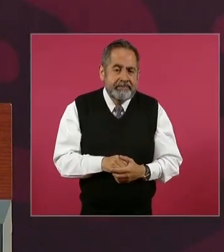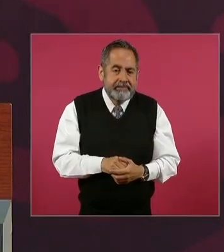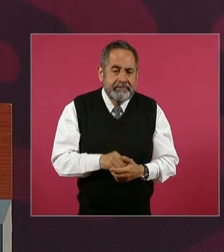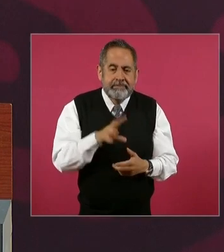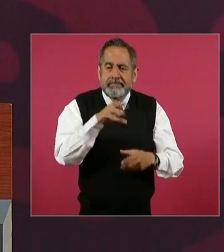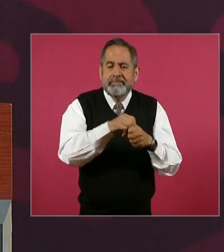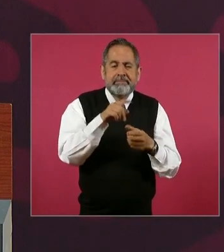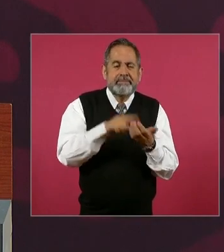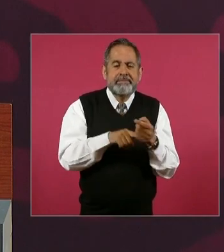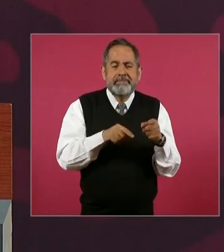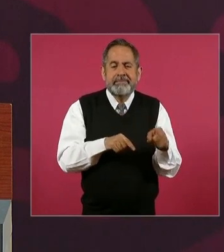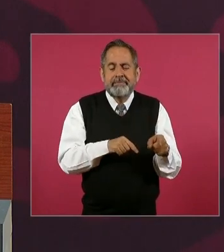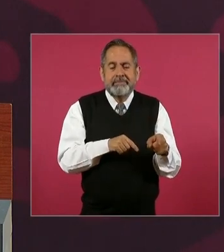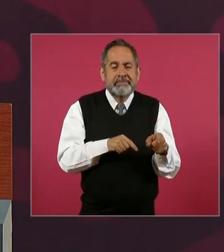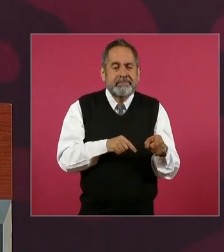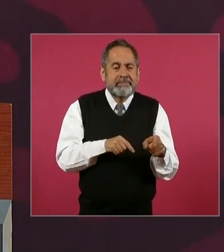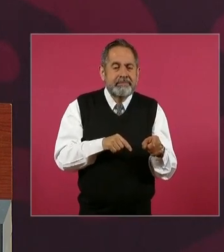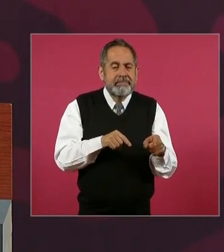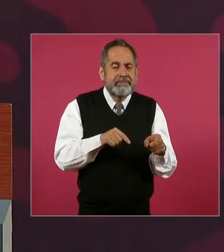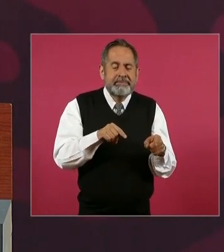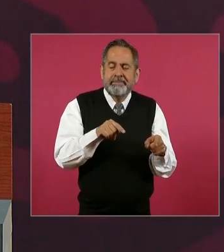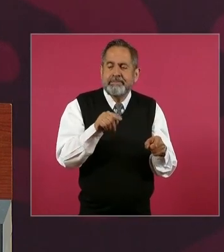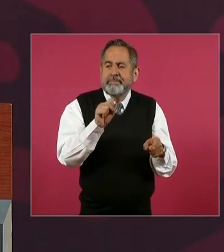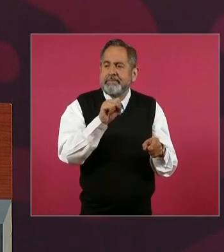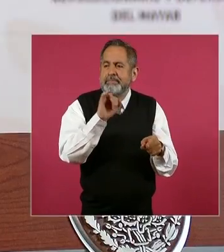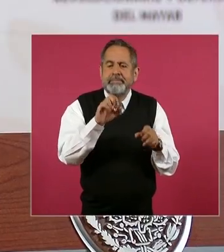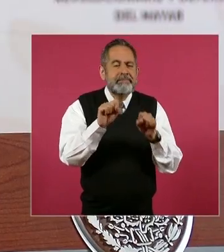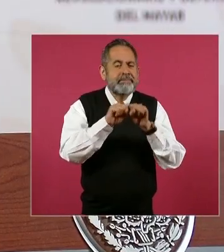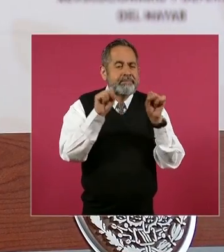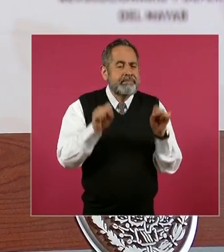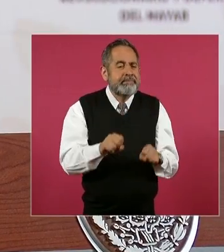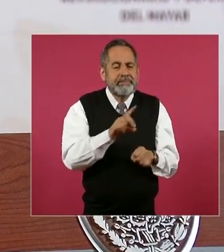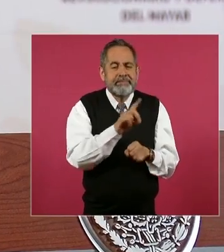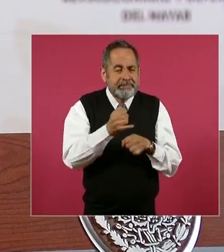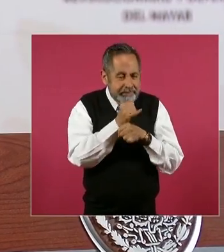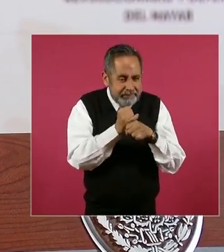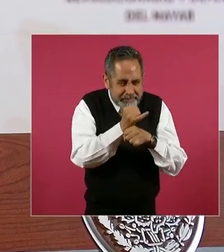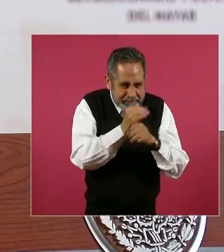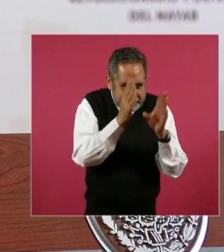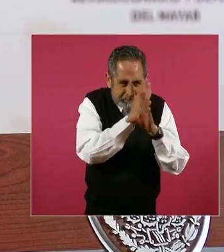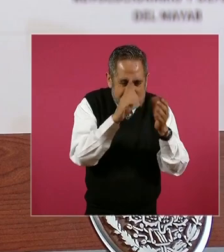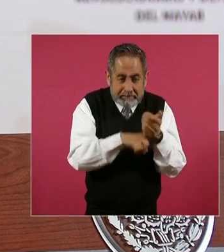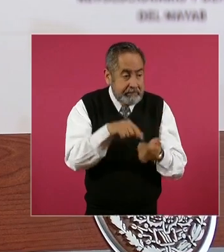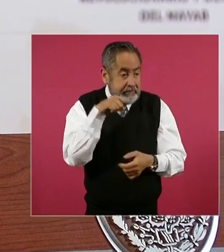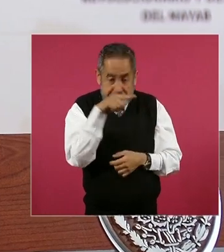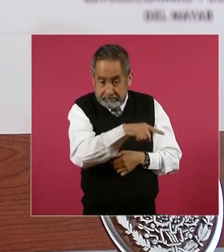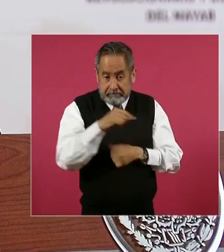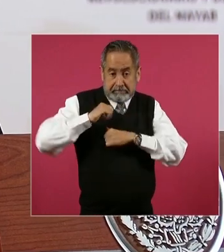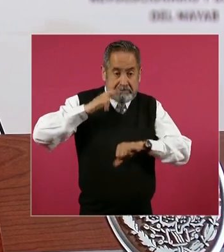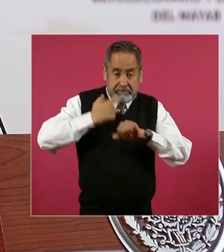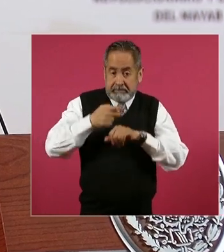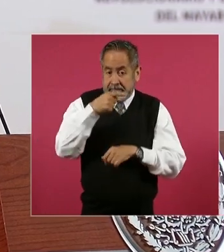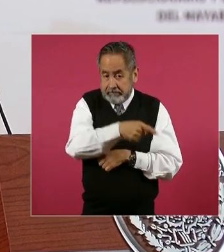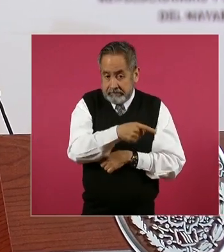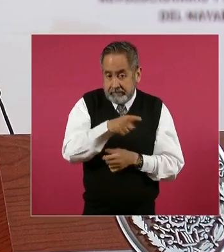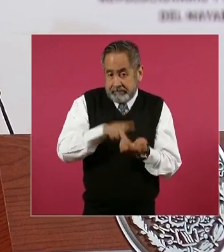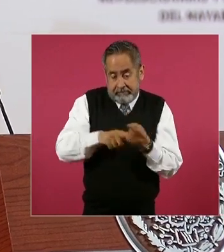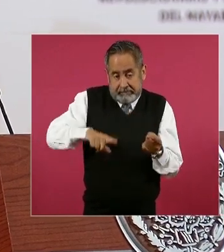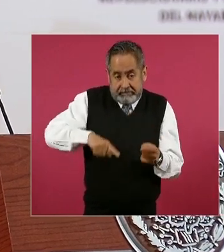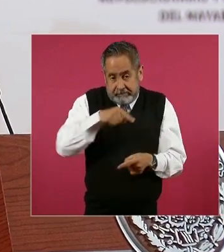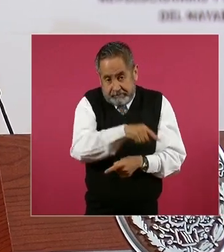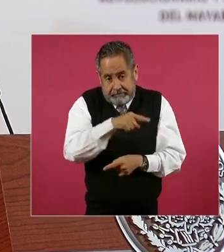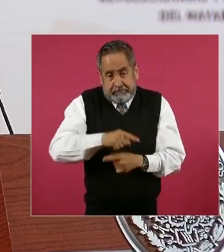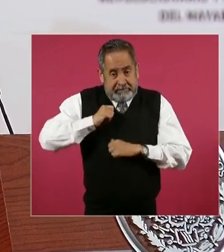del sistema de de espionaje del